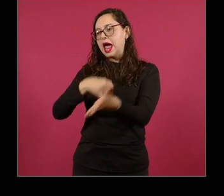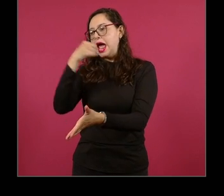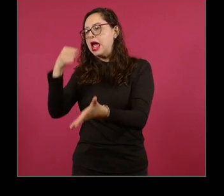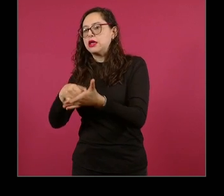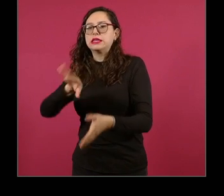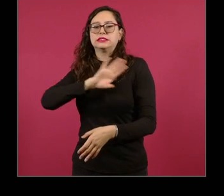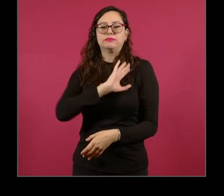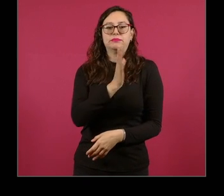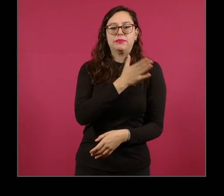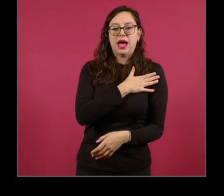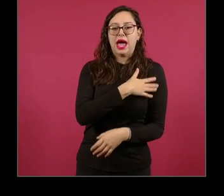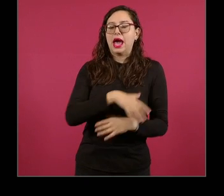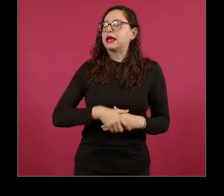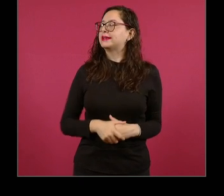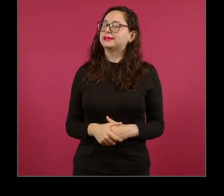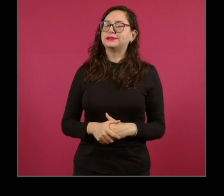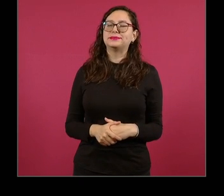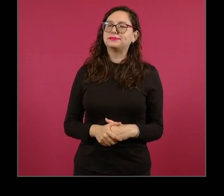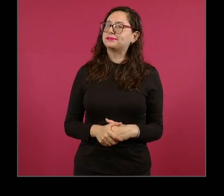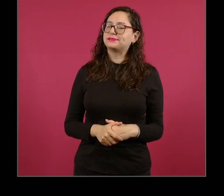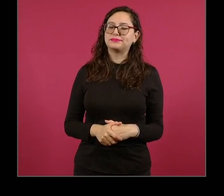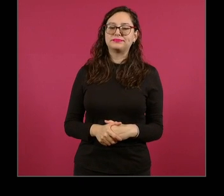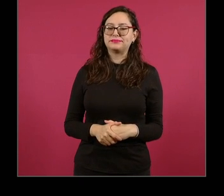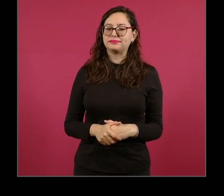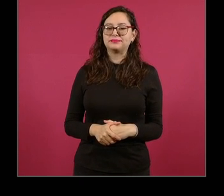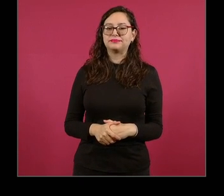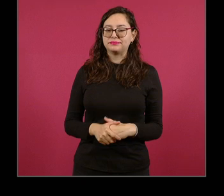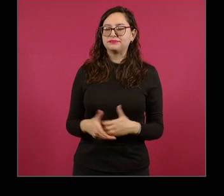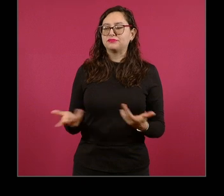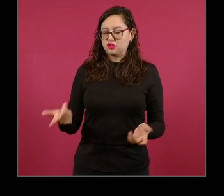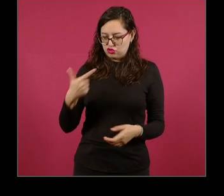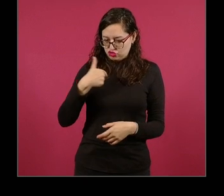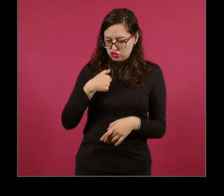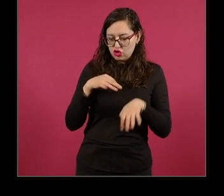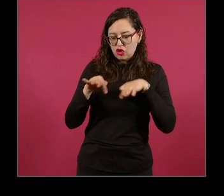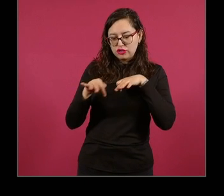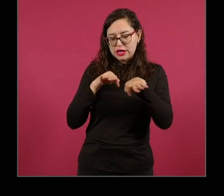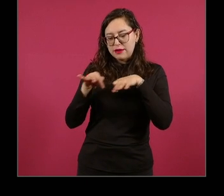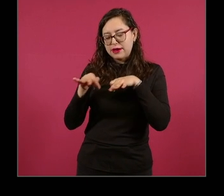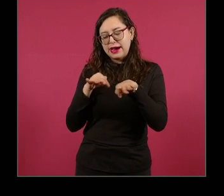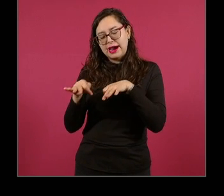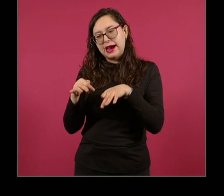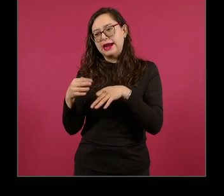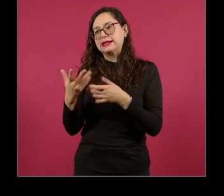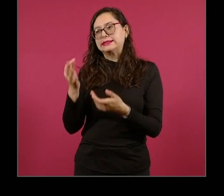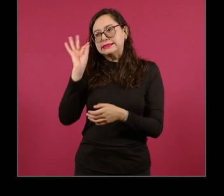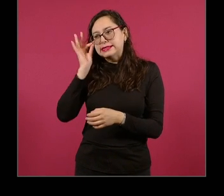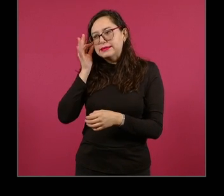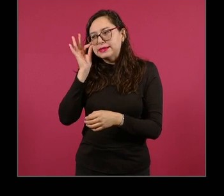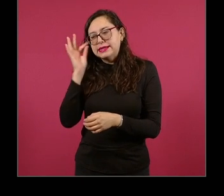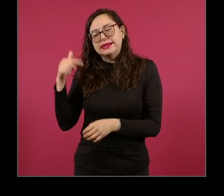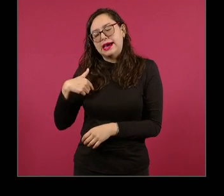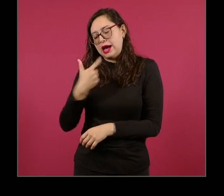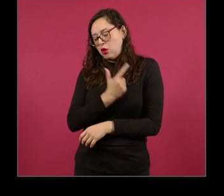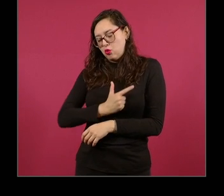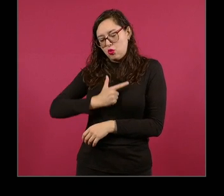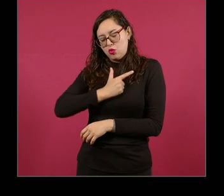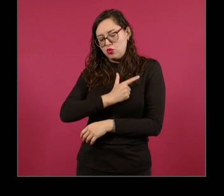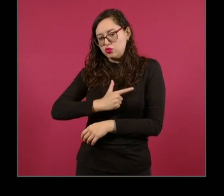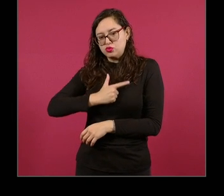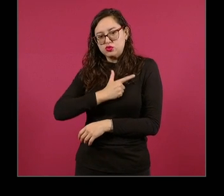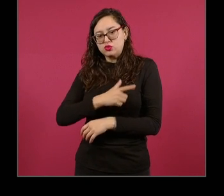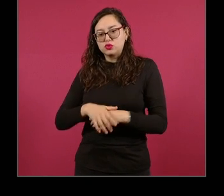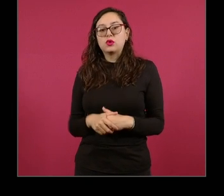España. Híjole. No, pero trabajar para ellos sí es divino. Sí. Ojalá que estos